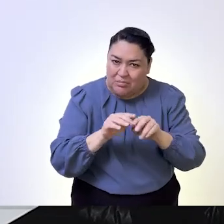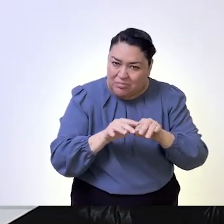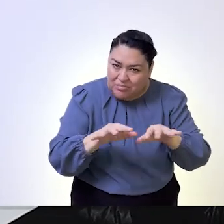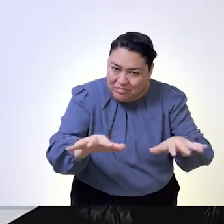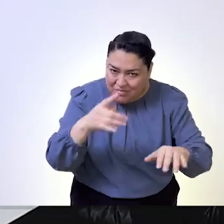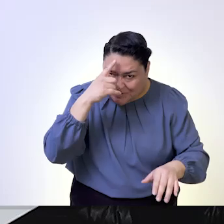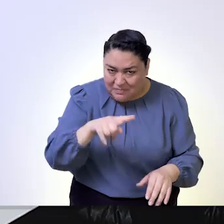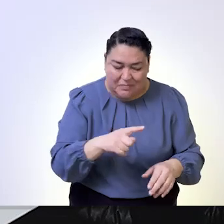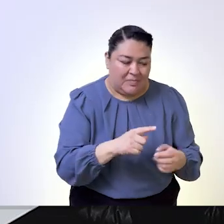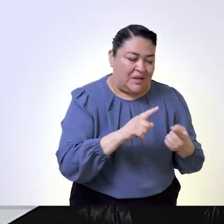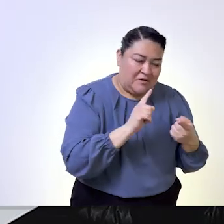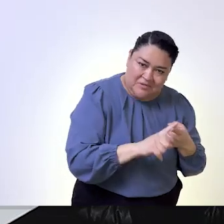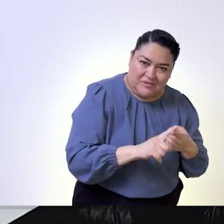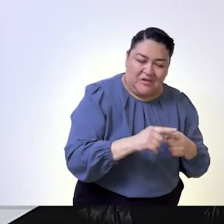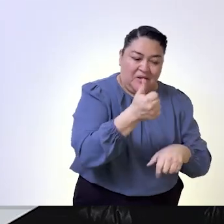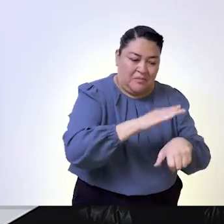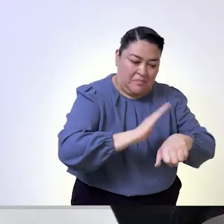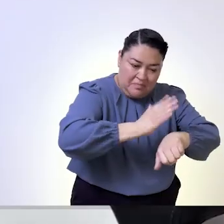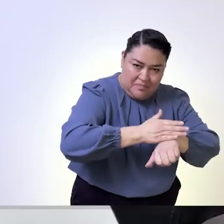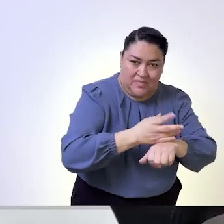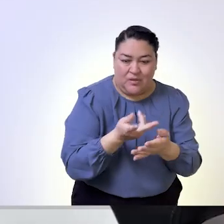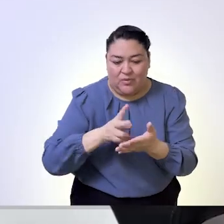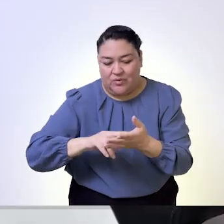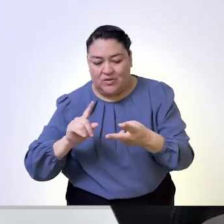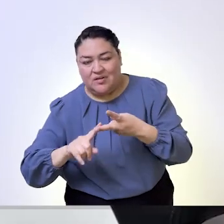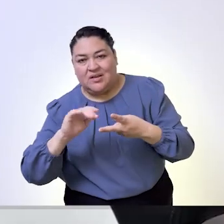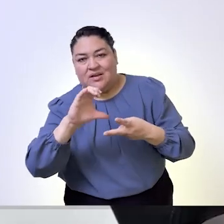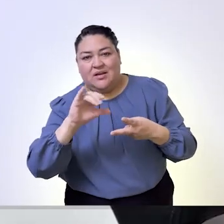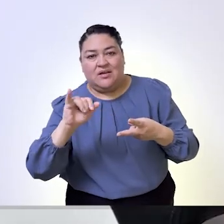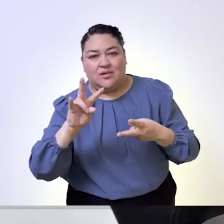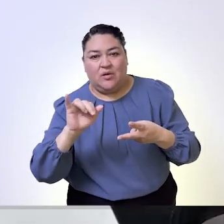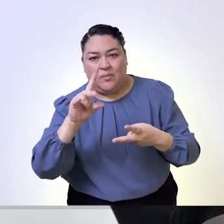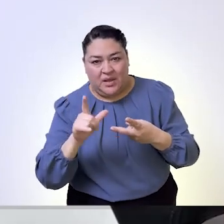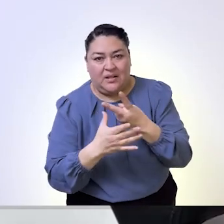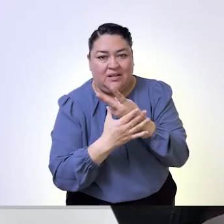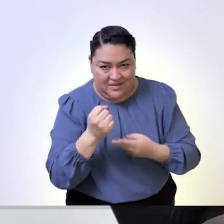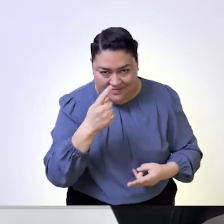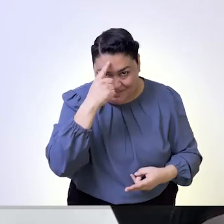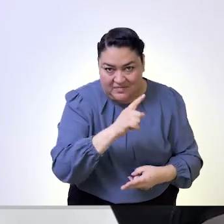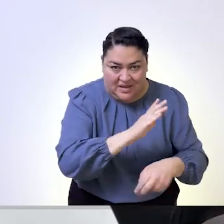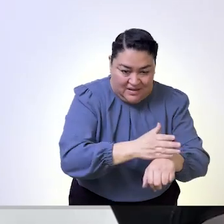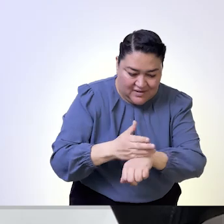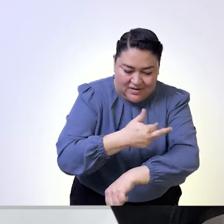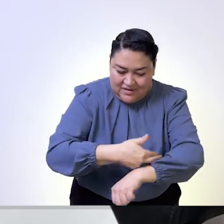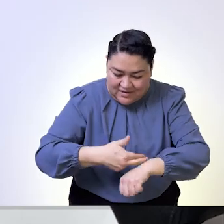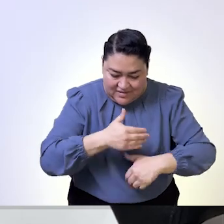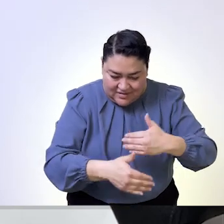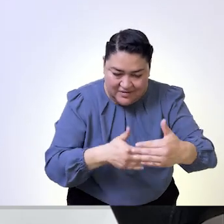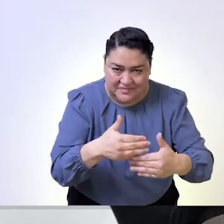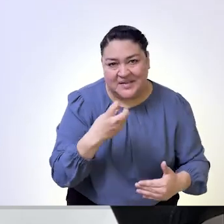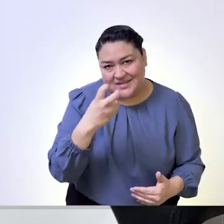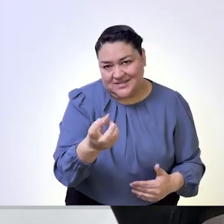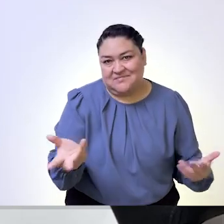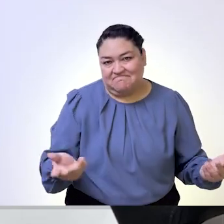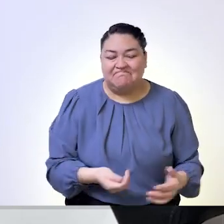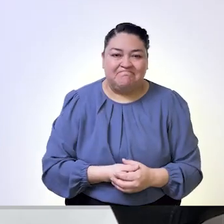ido construyendo de lo civil y administrativo, y que sea un derecho autónomo que se corresponde en lo sustantivo, en lo